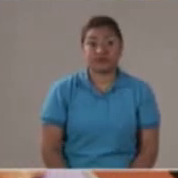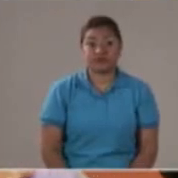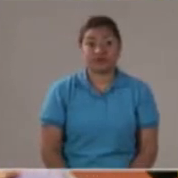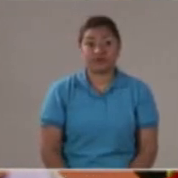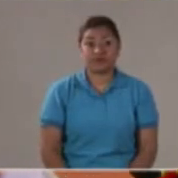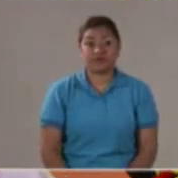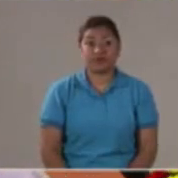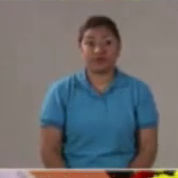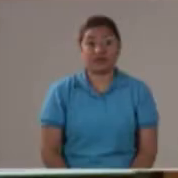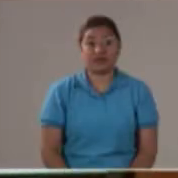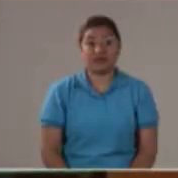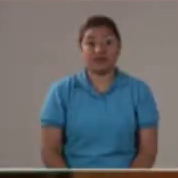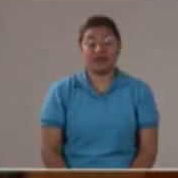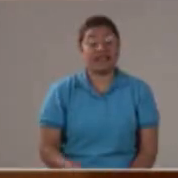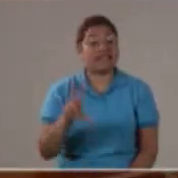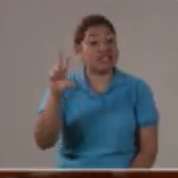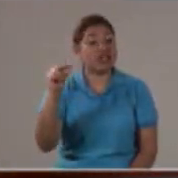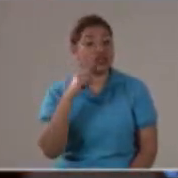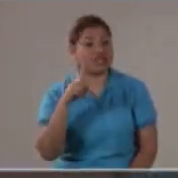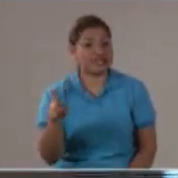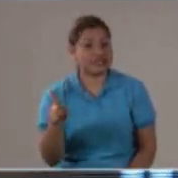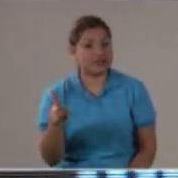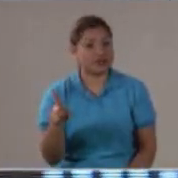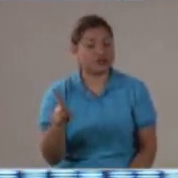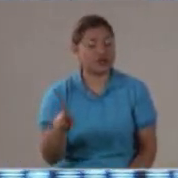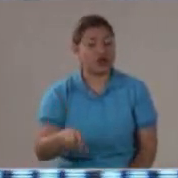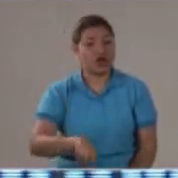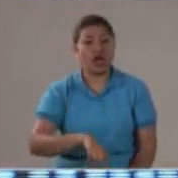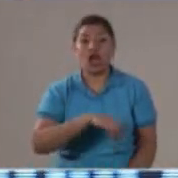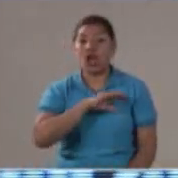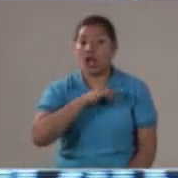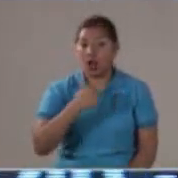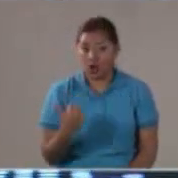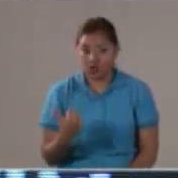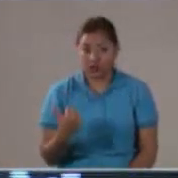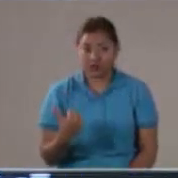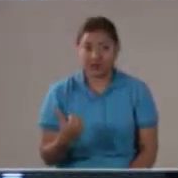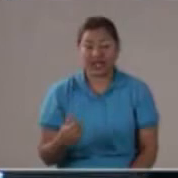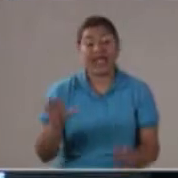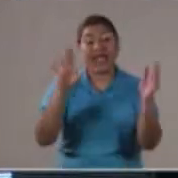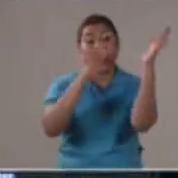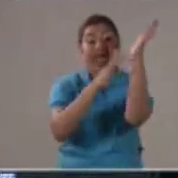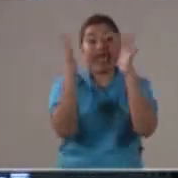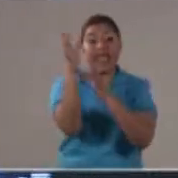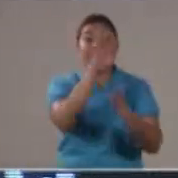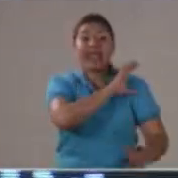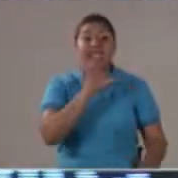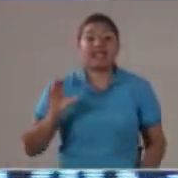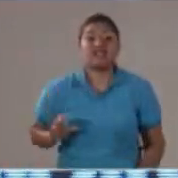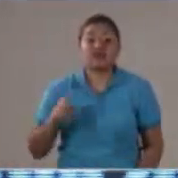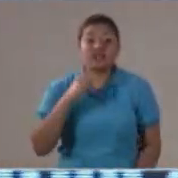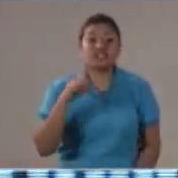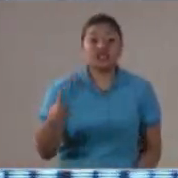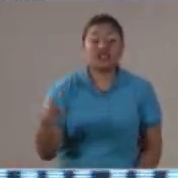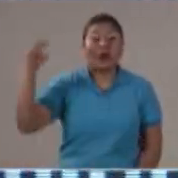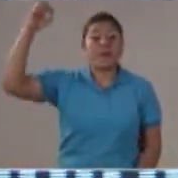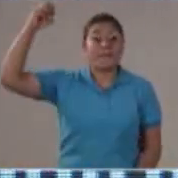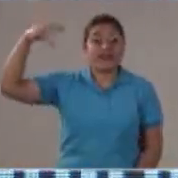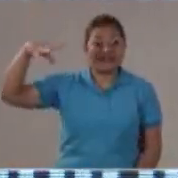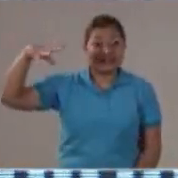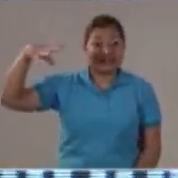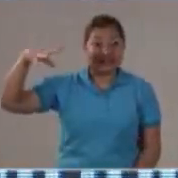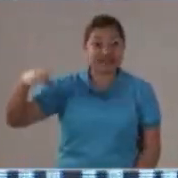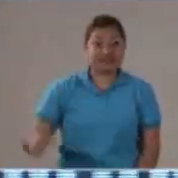y lo otro ya ni decirlo, ¿verdad? Entonces, por eso es que el Señor Jesucristo dijo: bendecid,